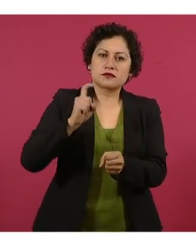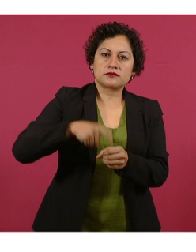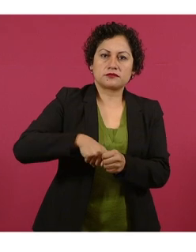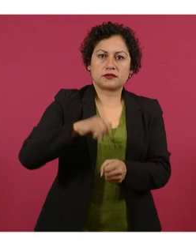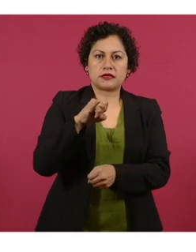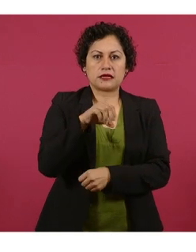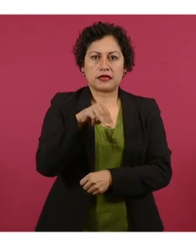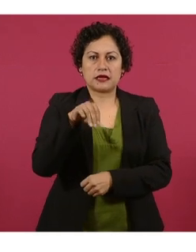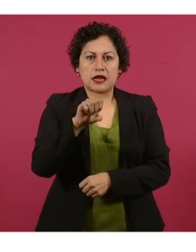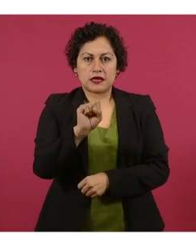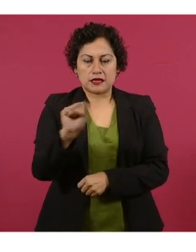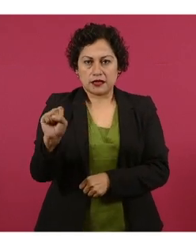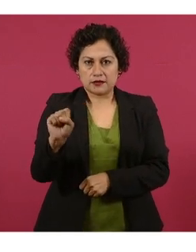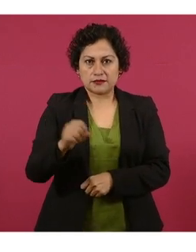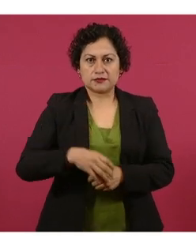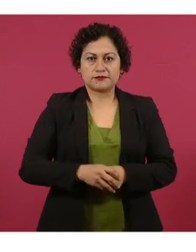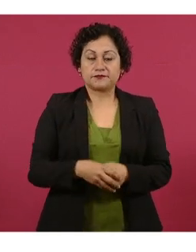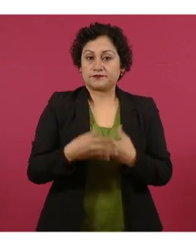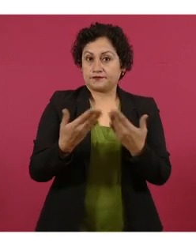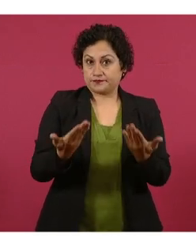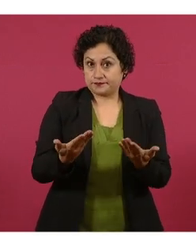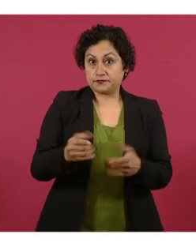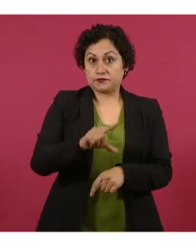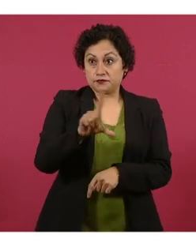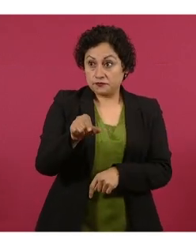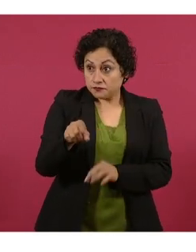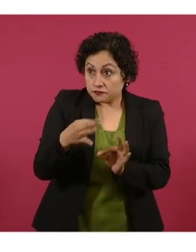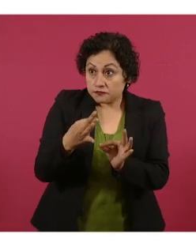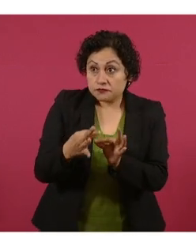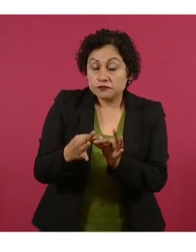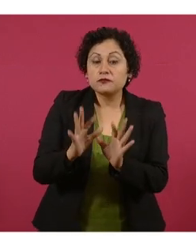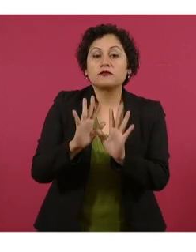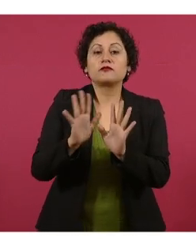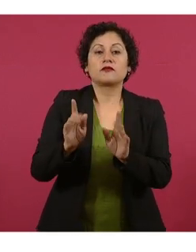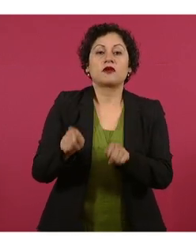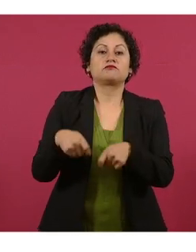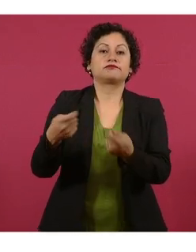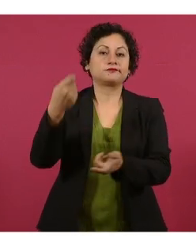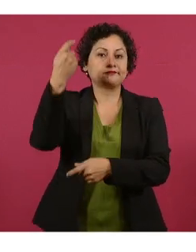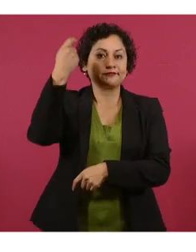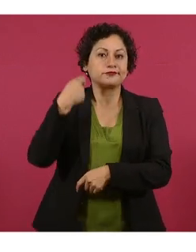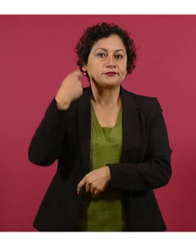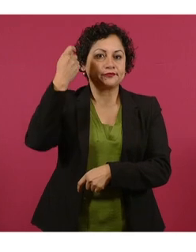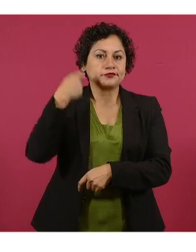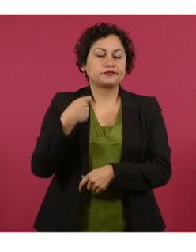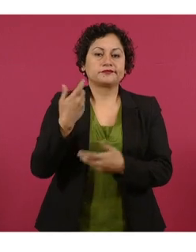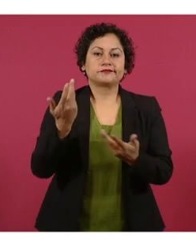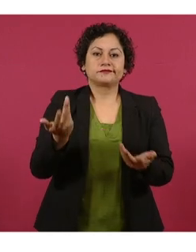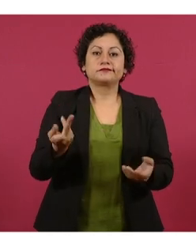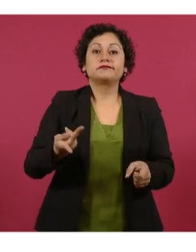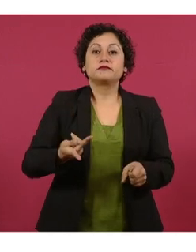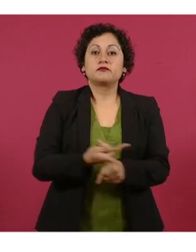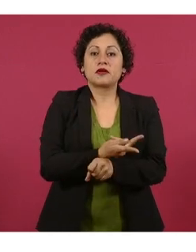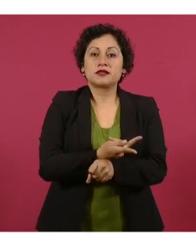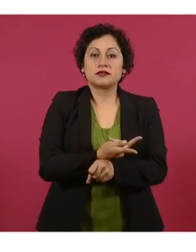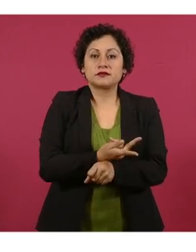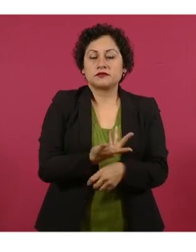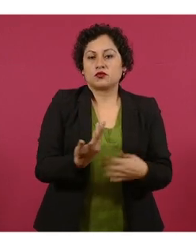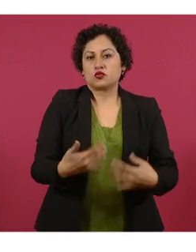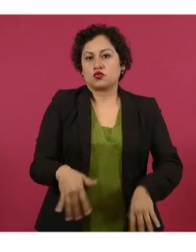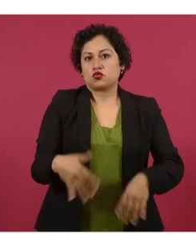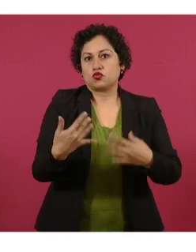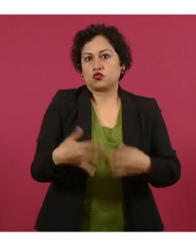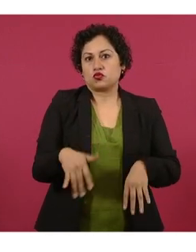el Instituto Mexicano del Seguro Social para poder contar con una pensión. ¿Qué sucedió? Pues que un